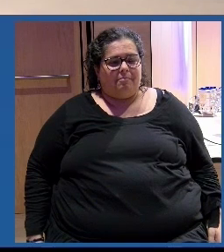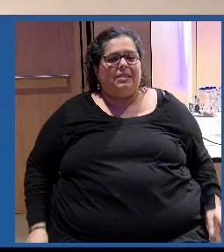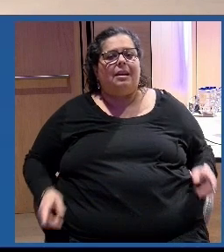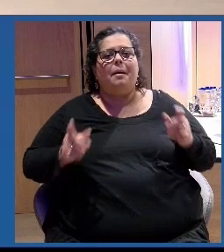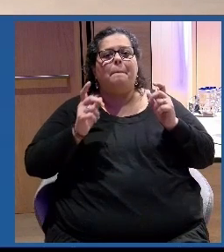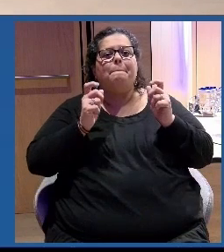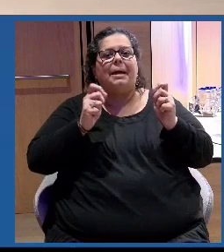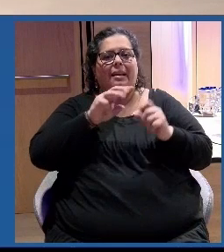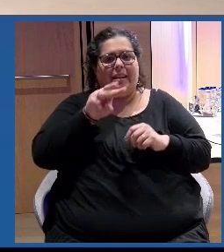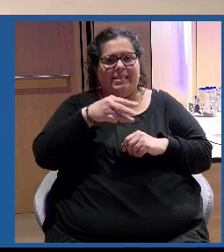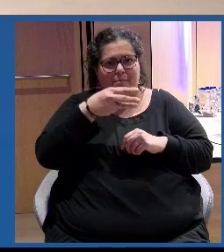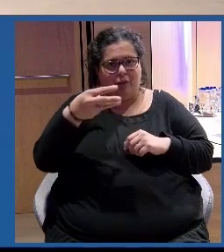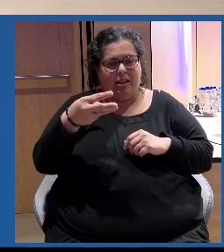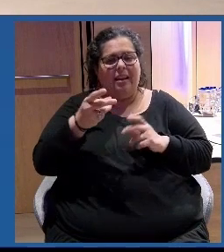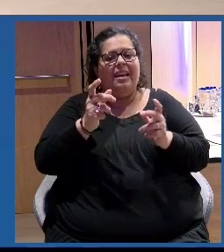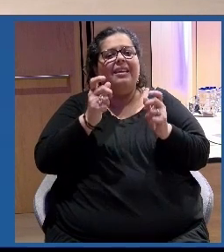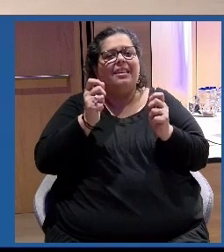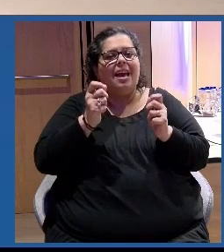Si ustedes se fijan,